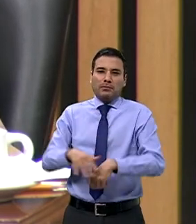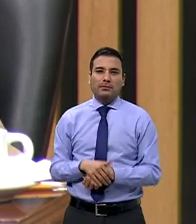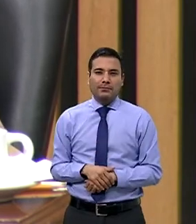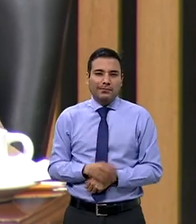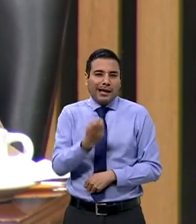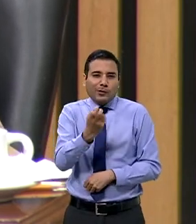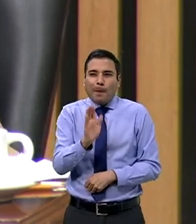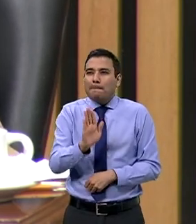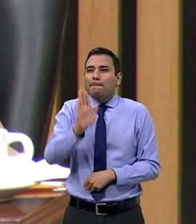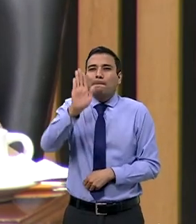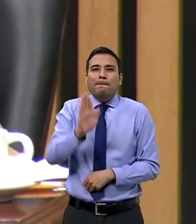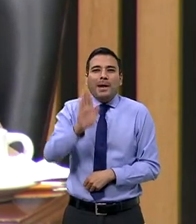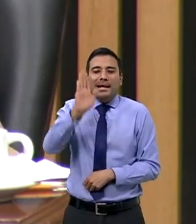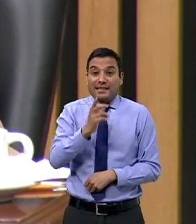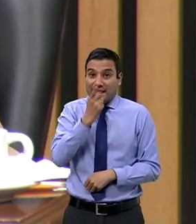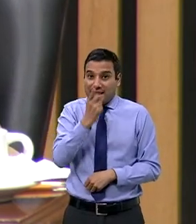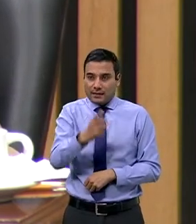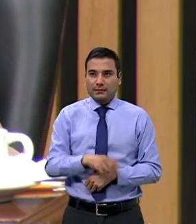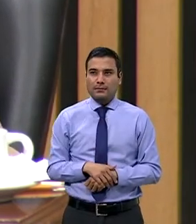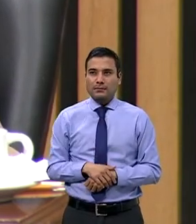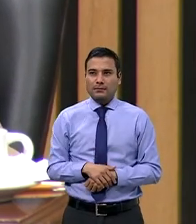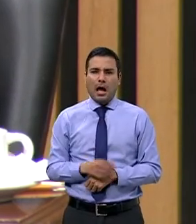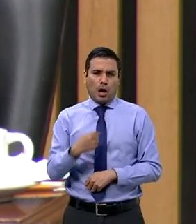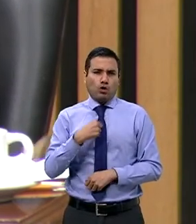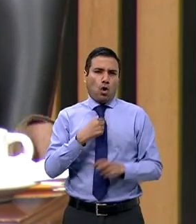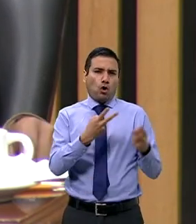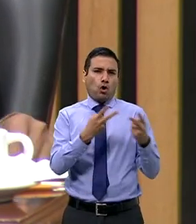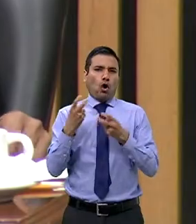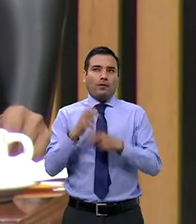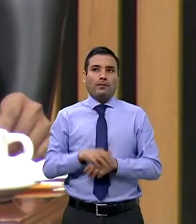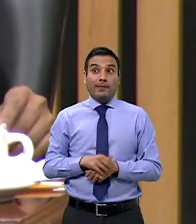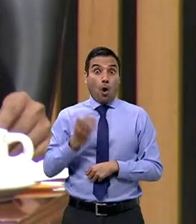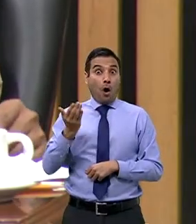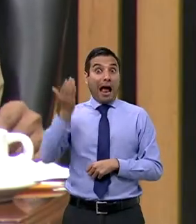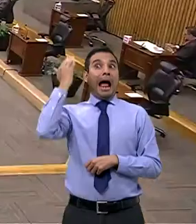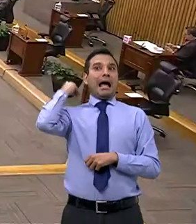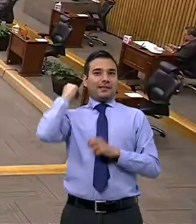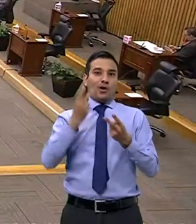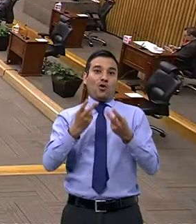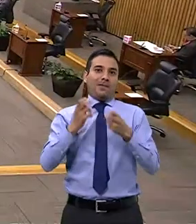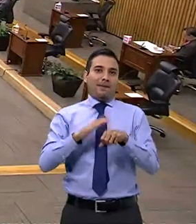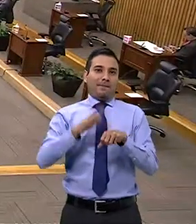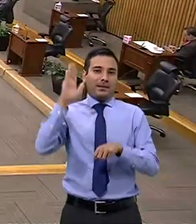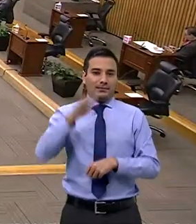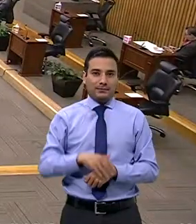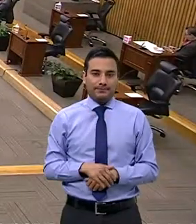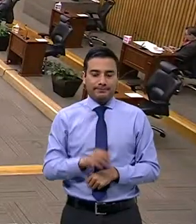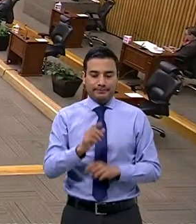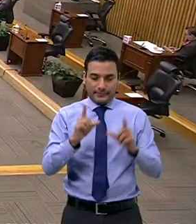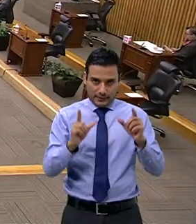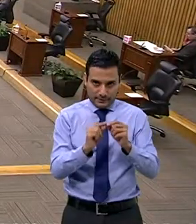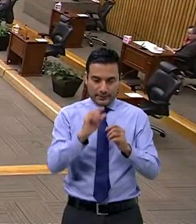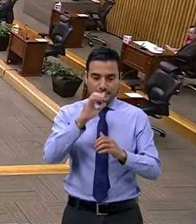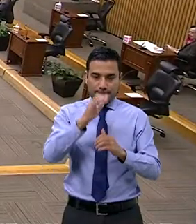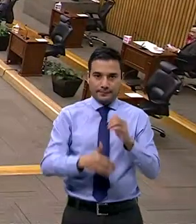pero el de antes robaba más es cuánto presidente gracias diputada